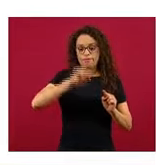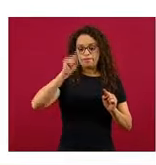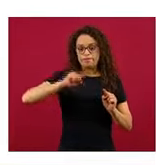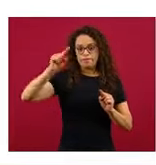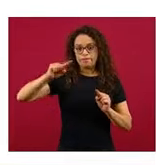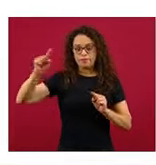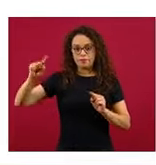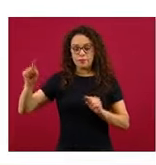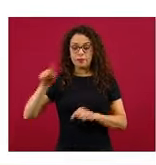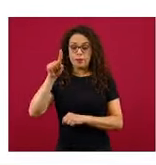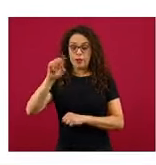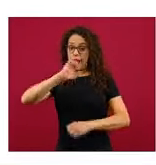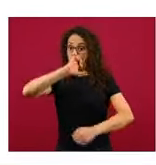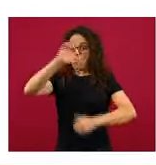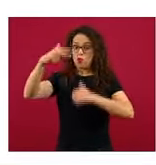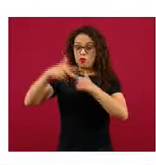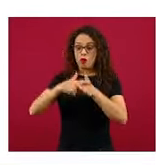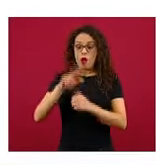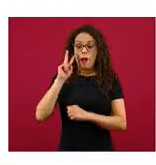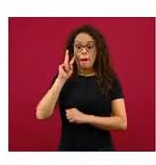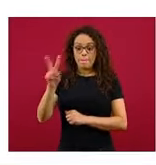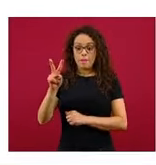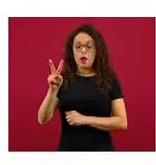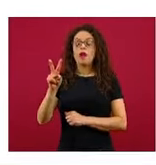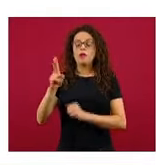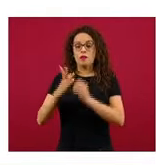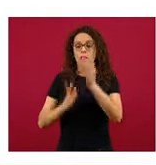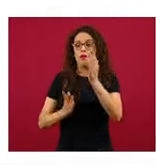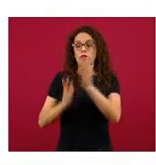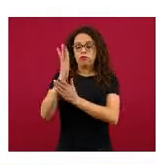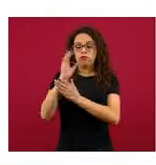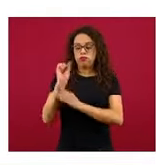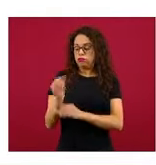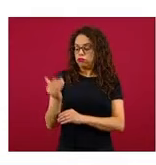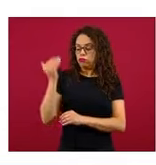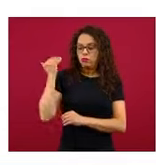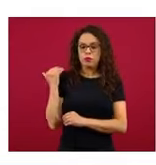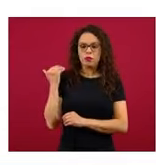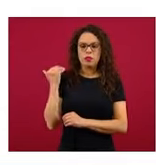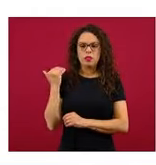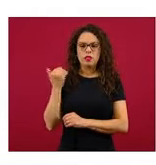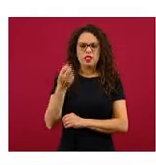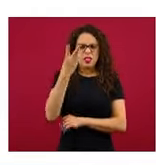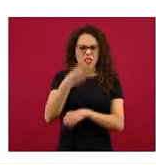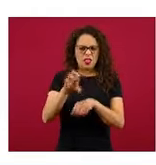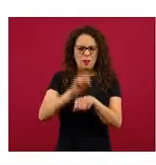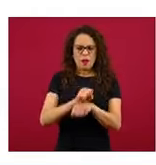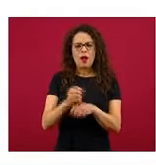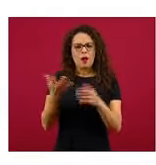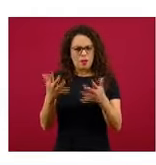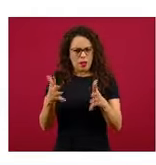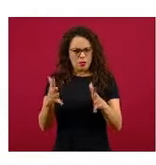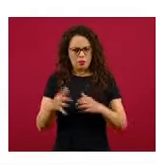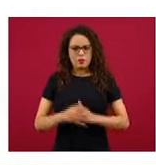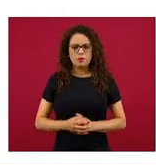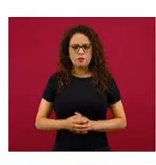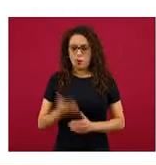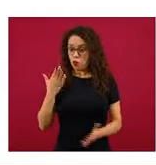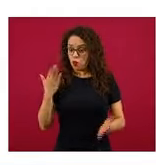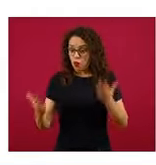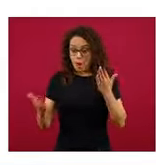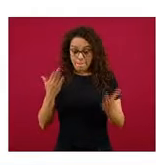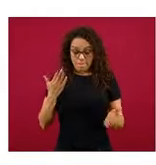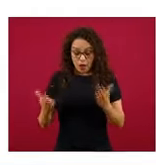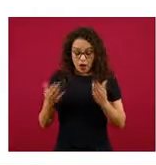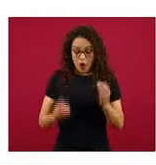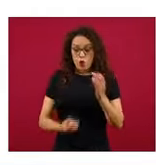de Europa llegaba a este punto importante, hace aproximadamente 3 semanas, en donde, haciendo el comparativo ya de